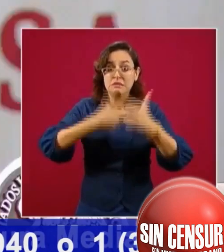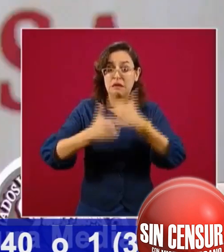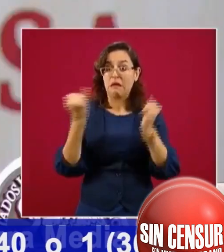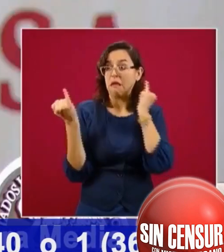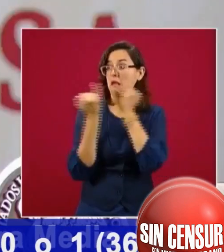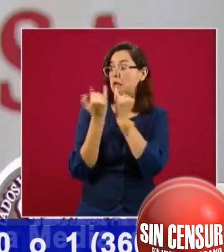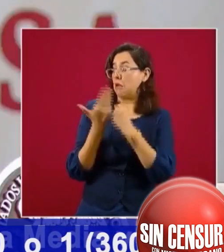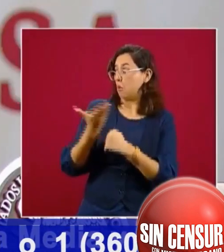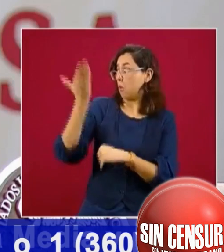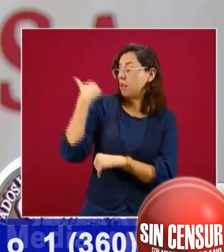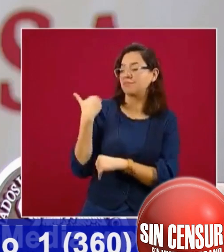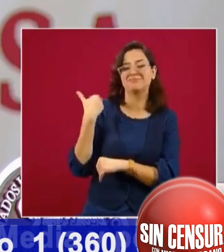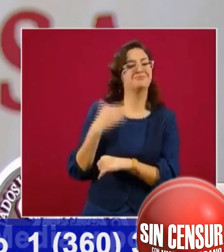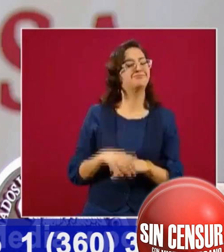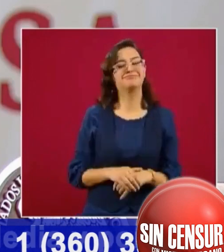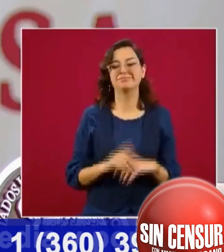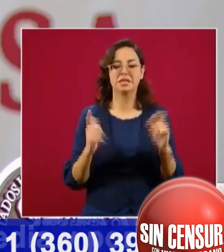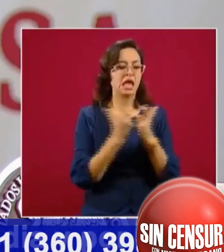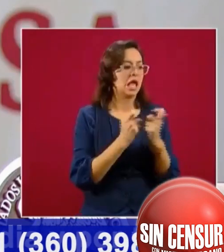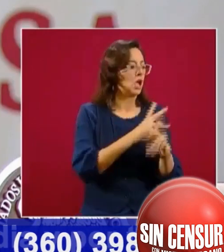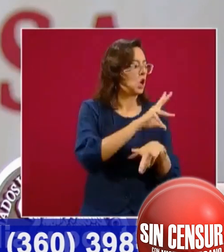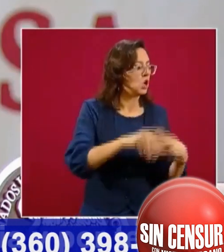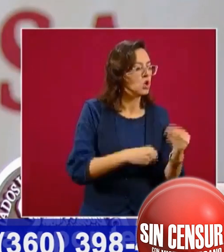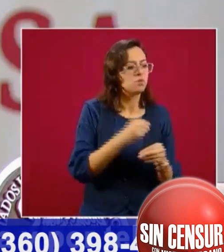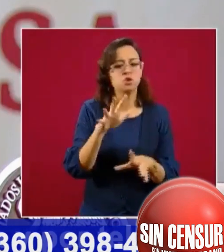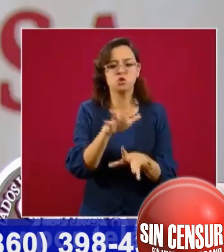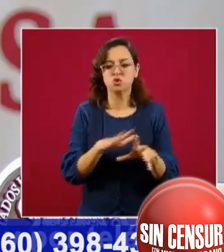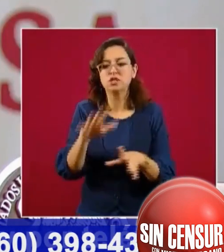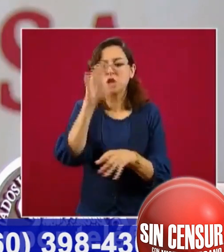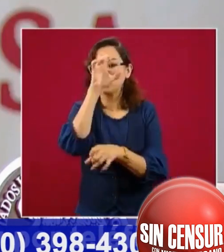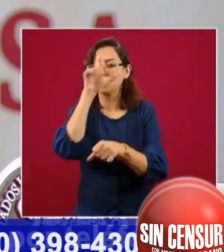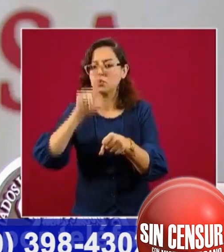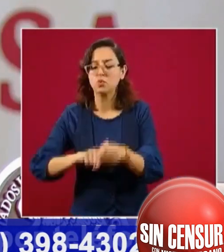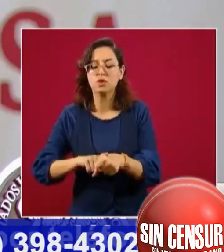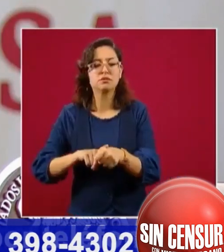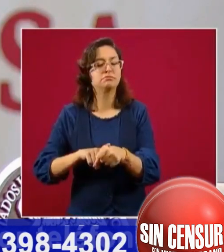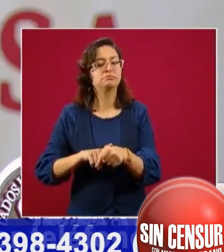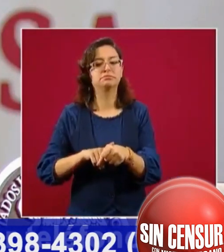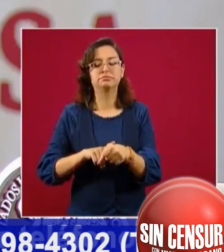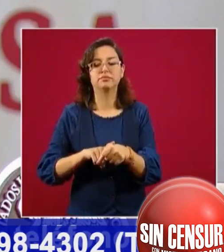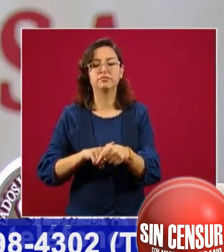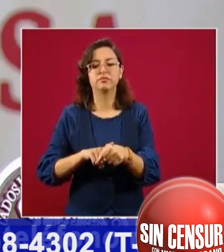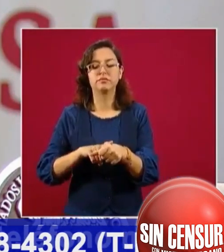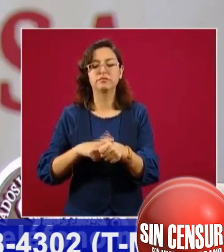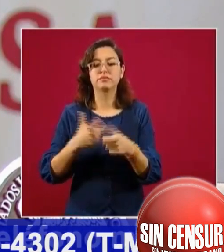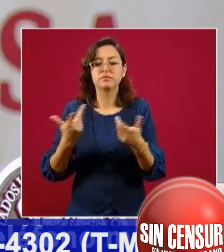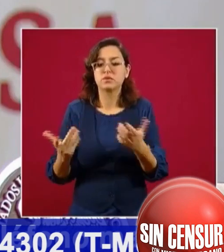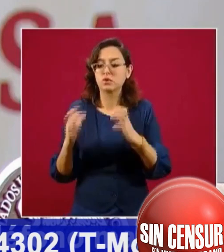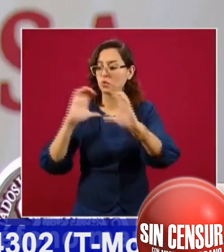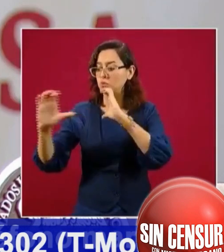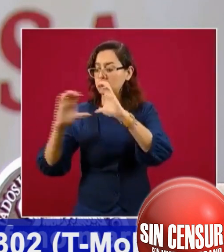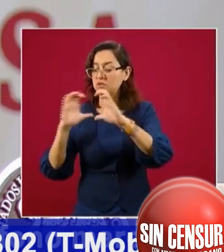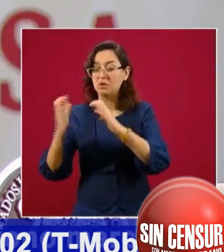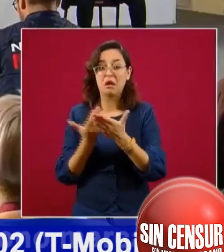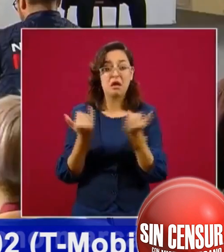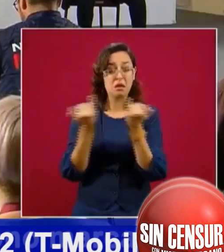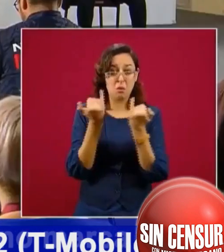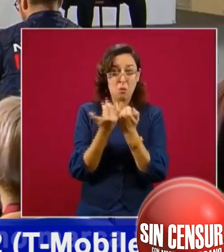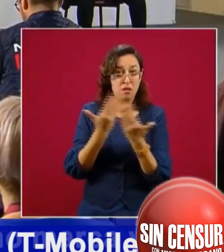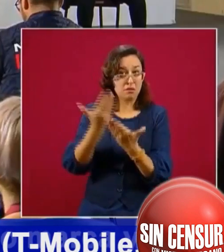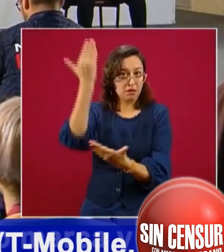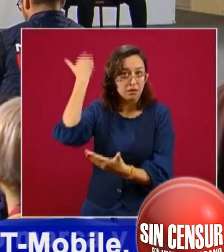ni en lo económico, ni en lo social, ni en lo cultural, ni en lo que tiene que ver con la comunicación.